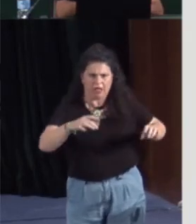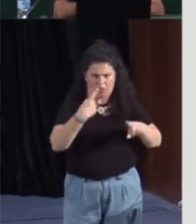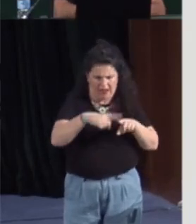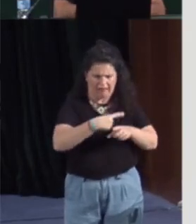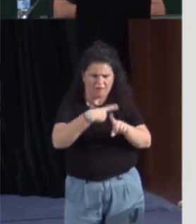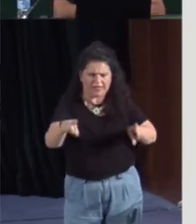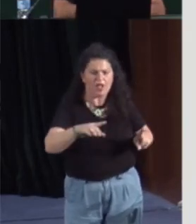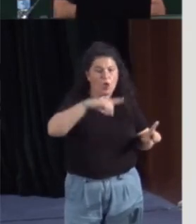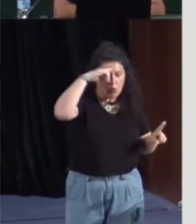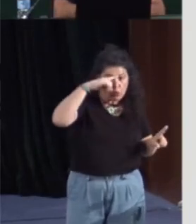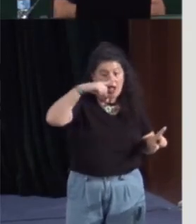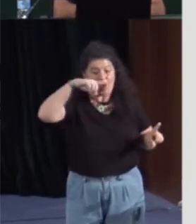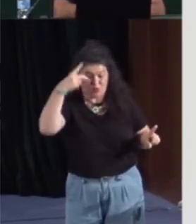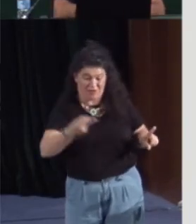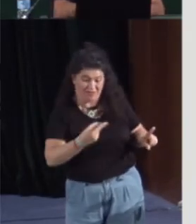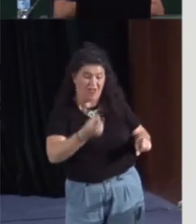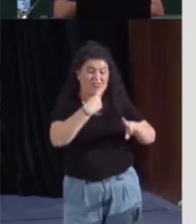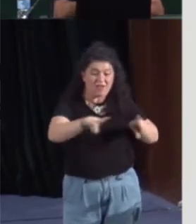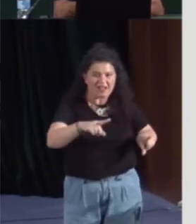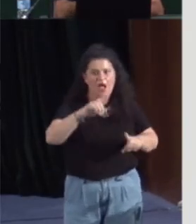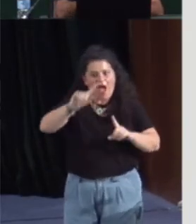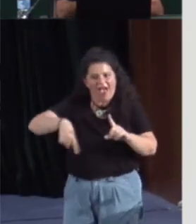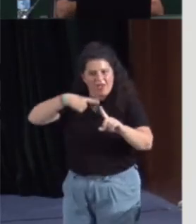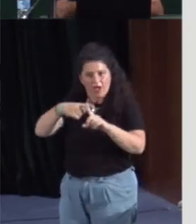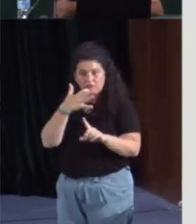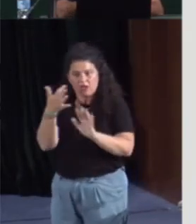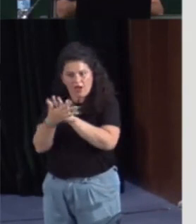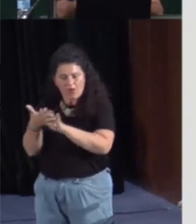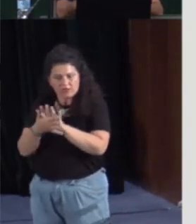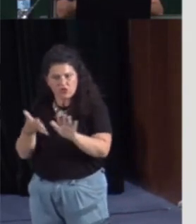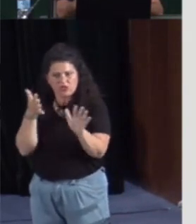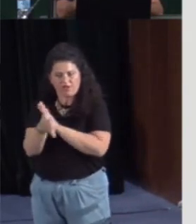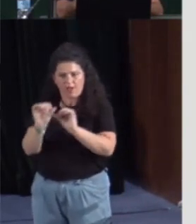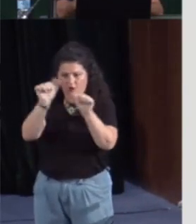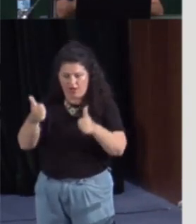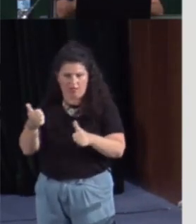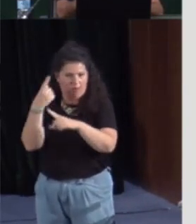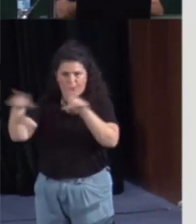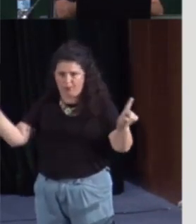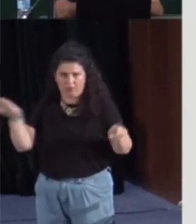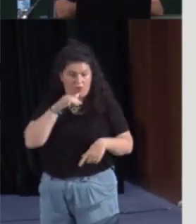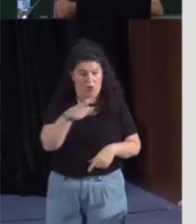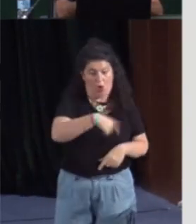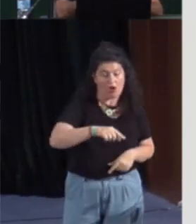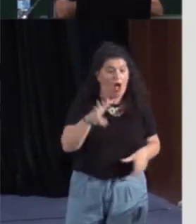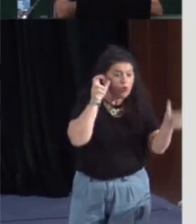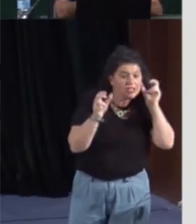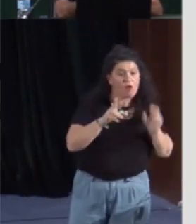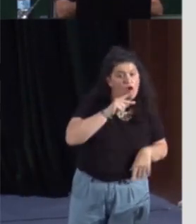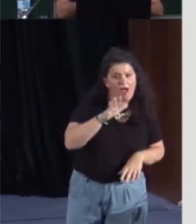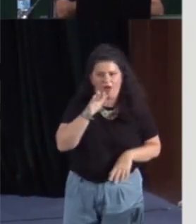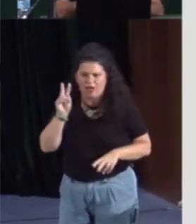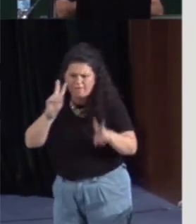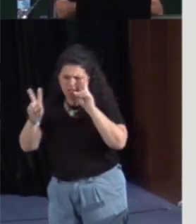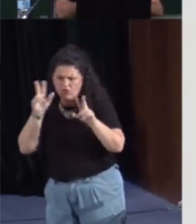par de lenguas en el proceso de traducción tienen una modalidad lingüística diferente, como es en el caso de las lenguas de signos. Es decir, cómo se pueden